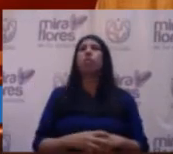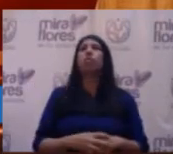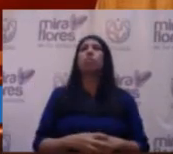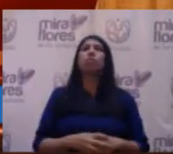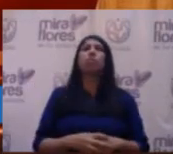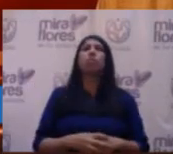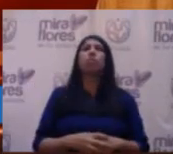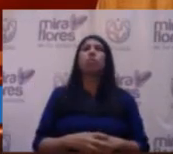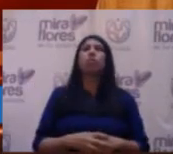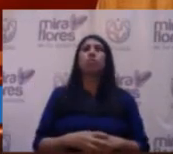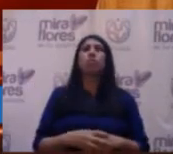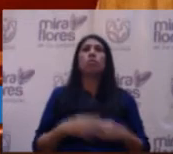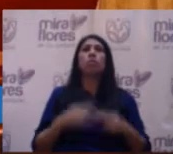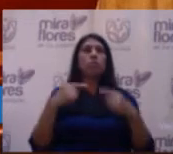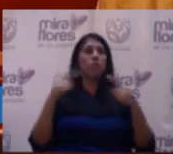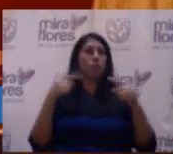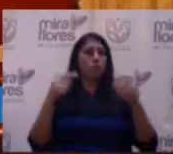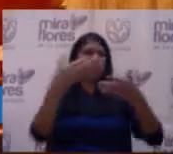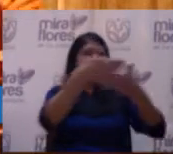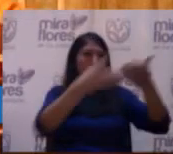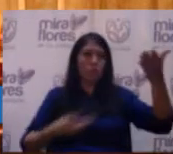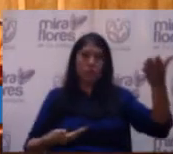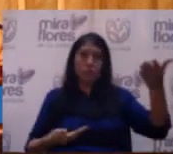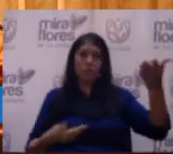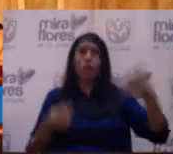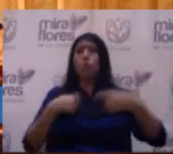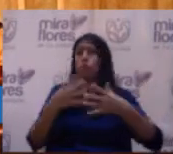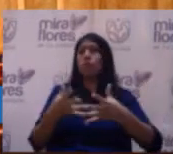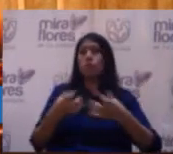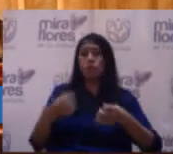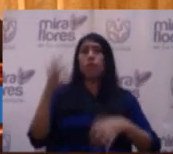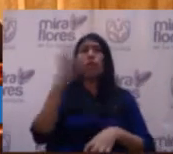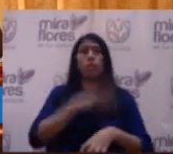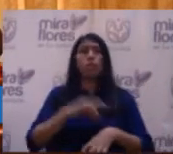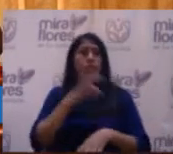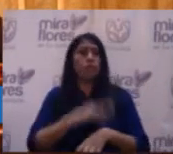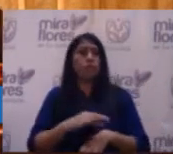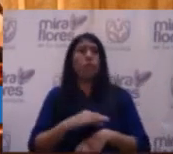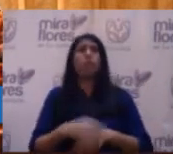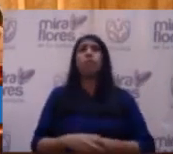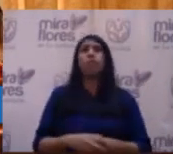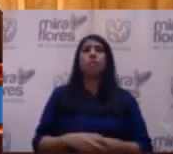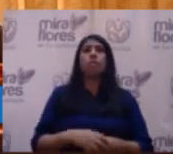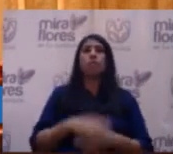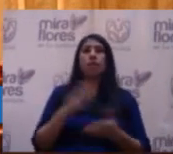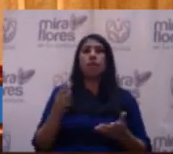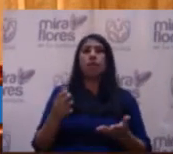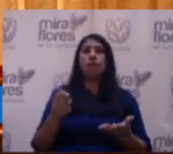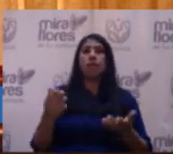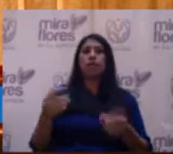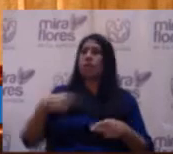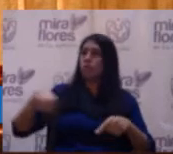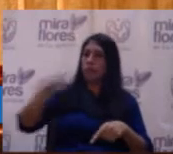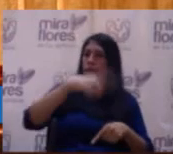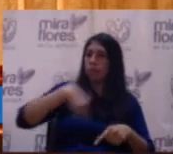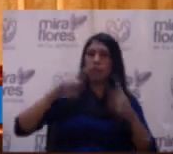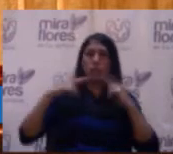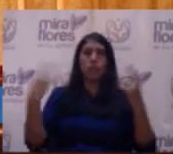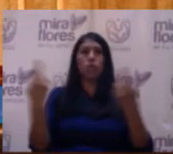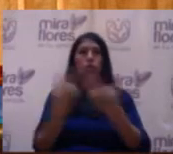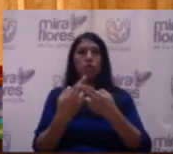me permiten comenzar con un informe, yo quisiera aprovechar que estamos reunidos en consejo para